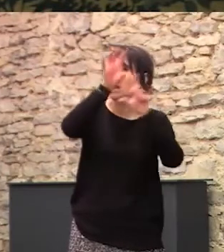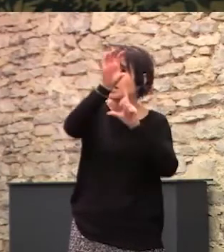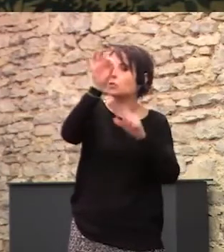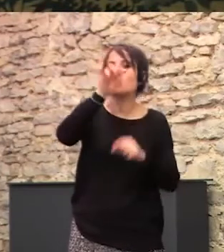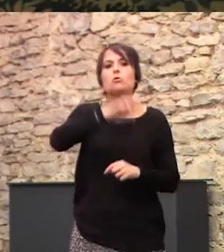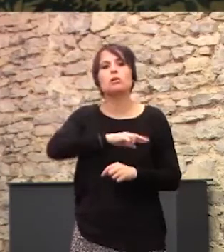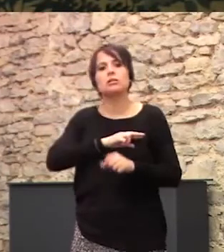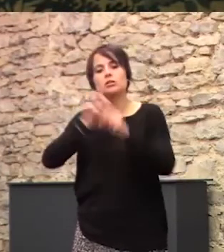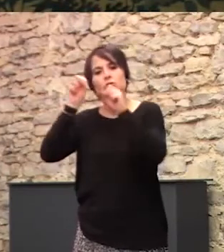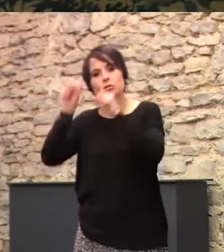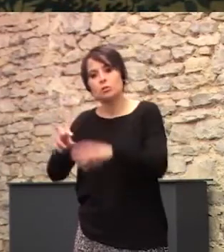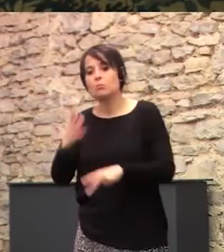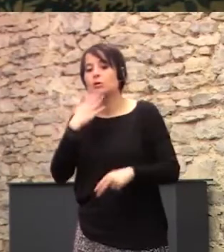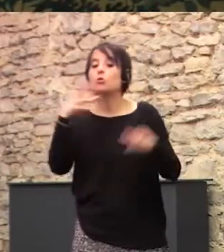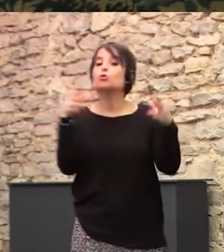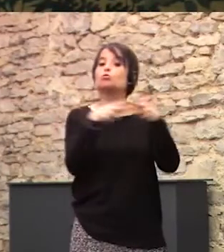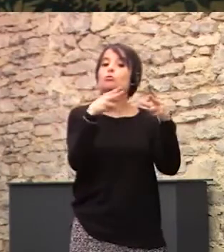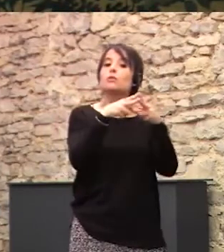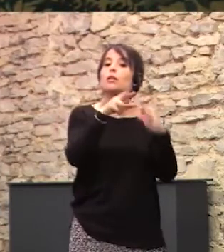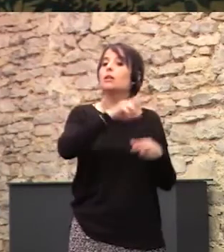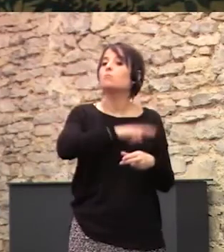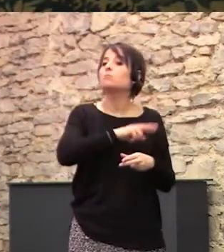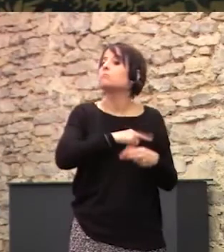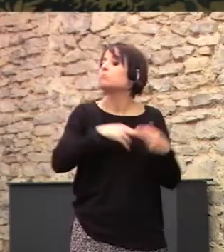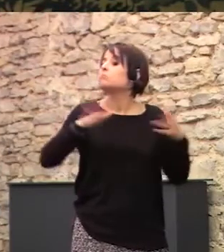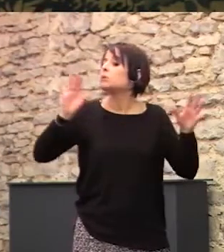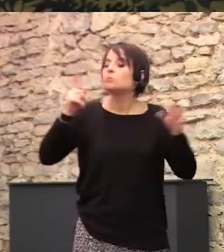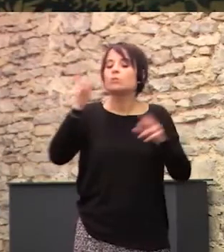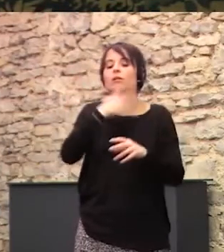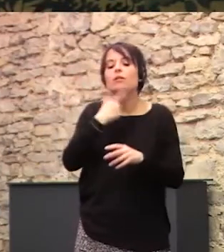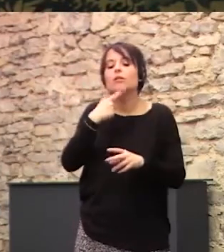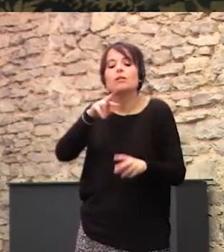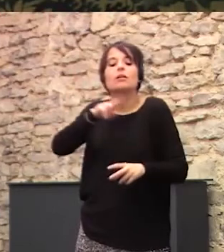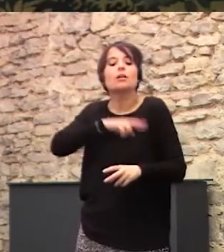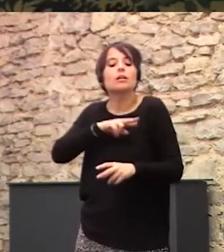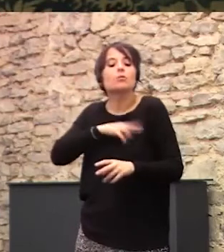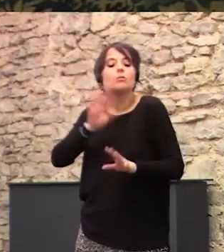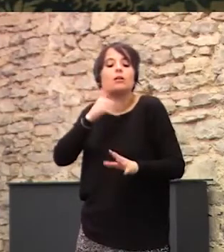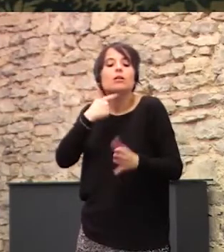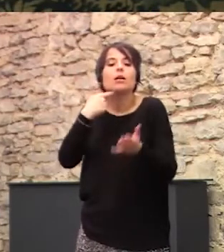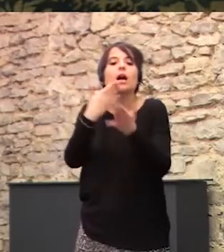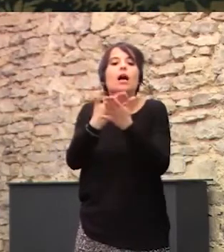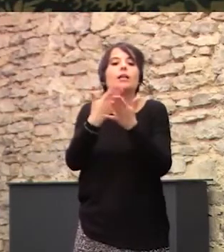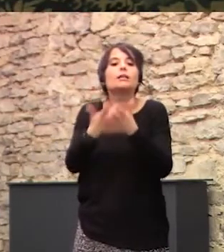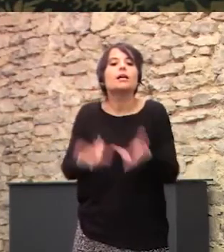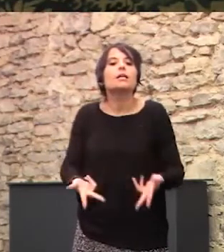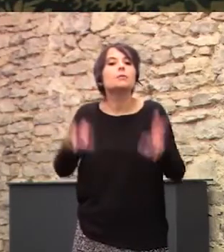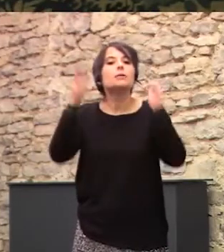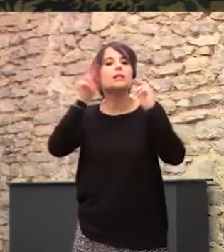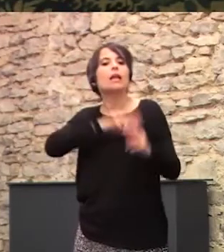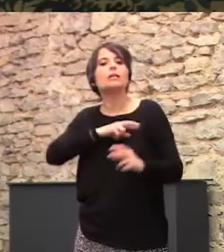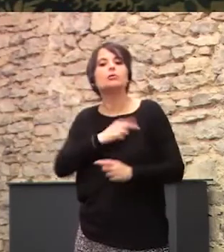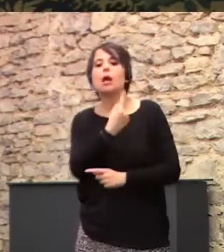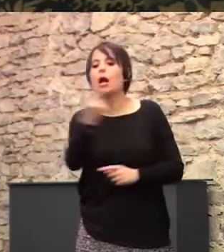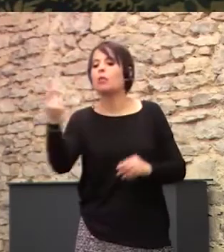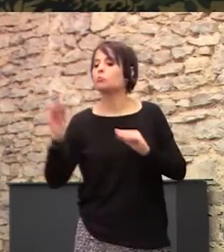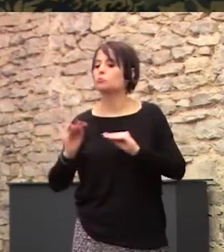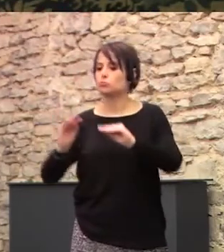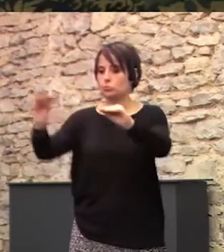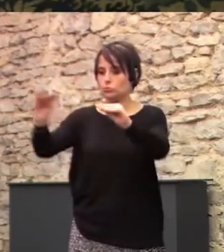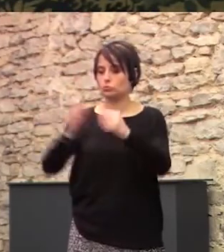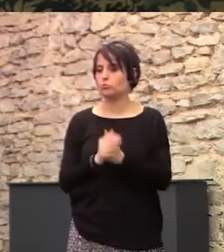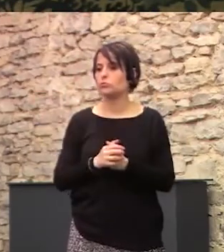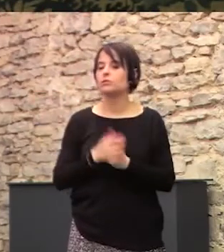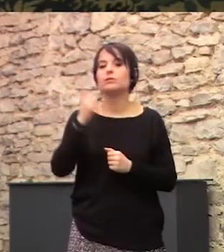las sociedades laicas no cuestiona la laicidad, sino que la considera como una garantía para la libertad religiosa. Y aquí, bueno, vuelvo